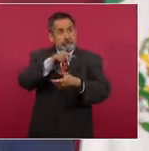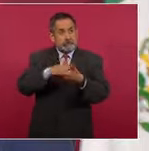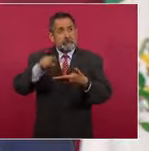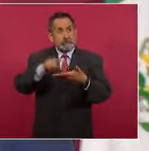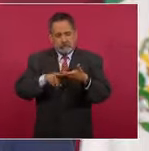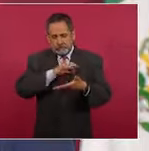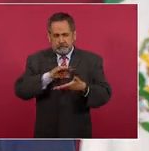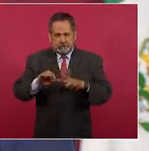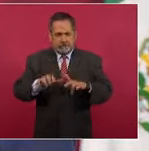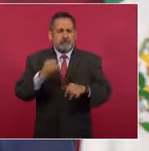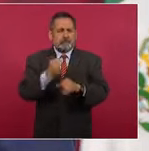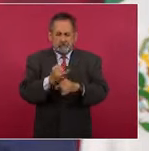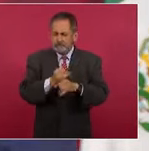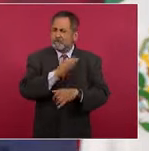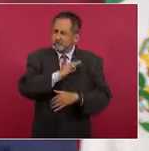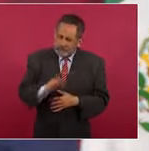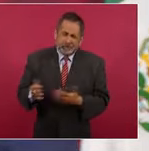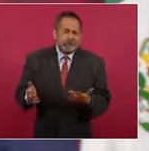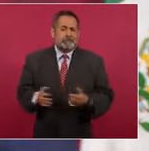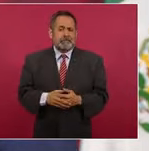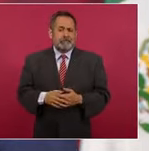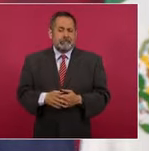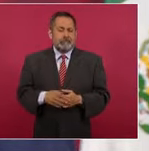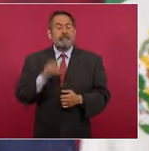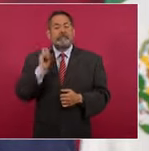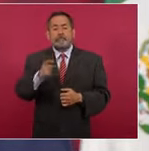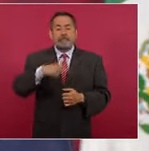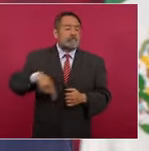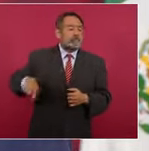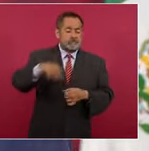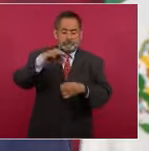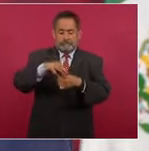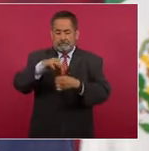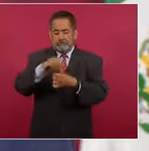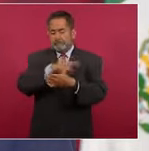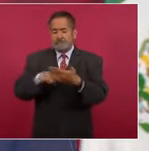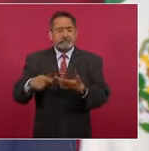y sobre todo que las elecciones sean libres y limpias,